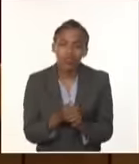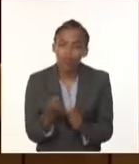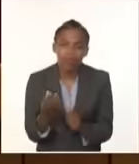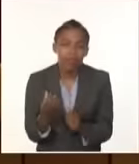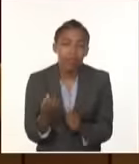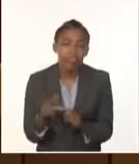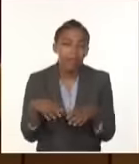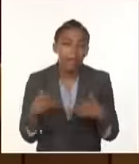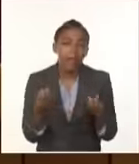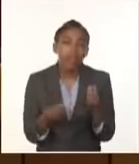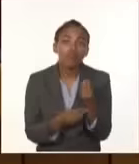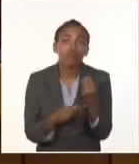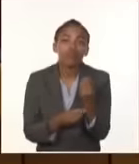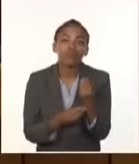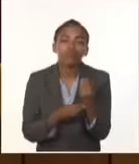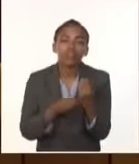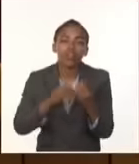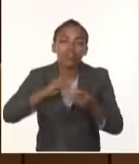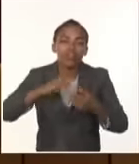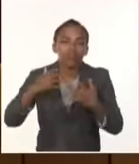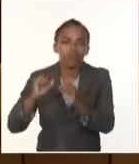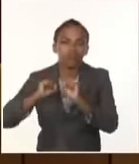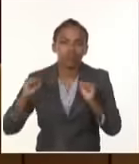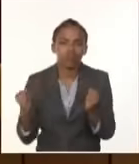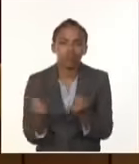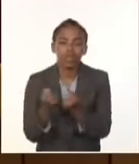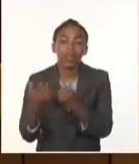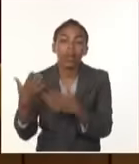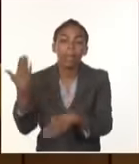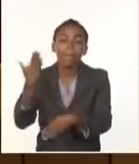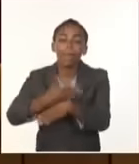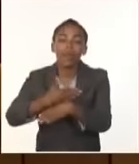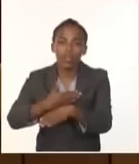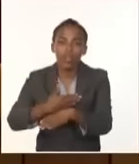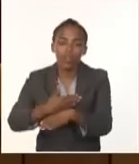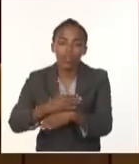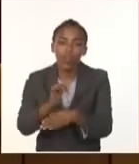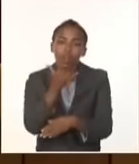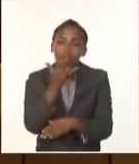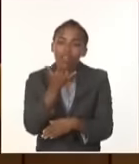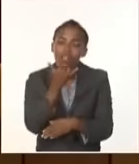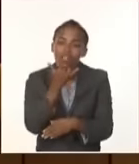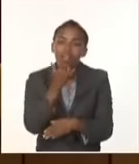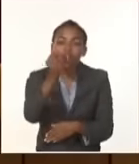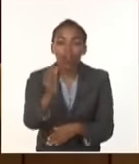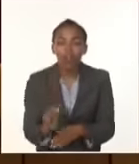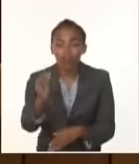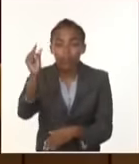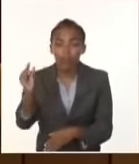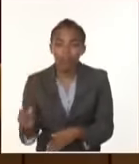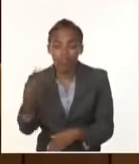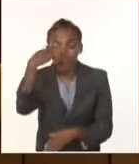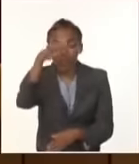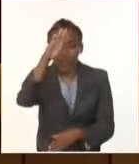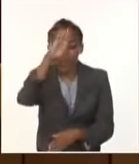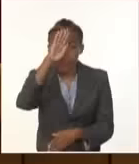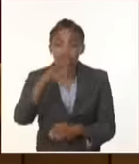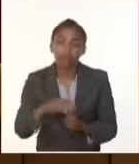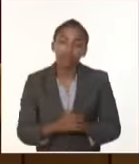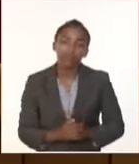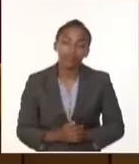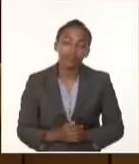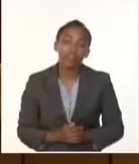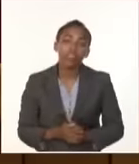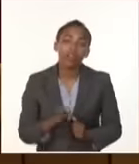para reforzar el bloqueo económico y golpear aún más el nivel de vida del pueblo cubano. Por